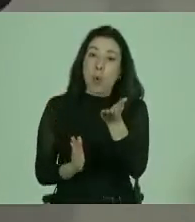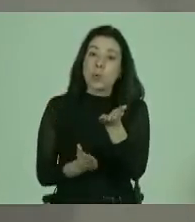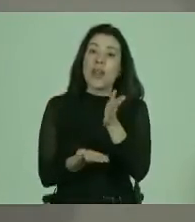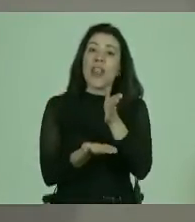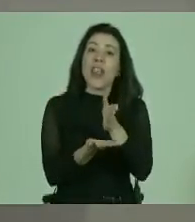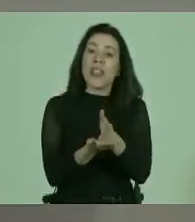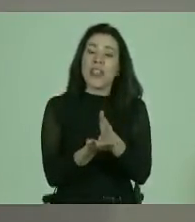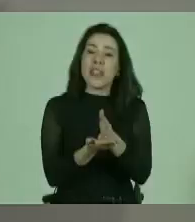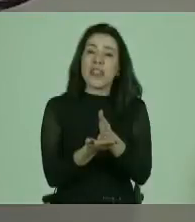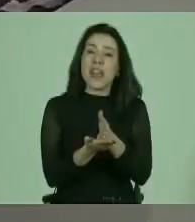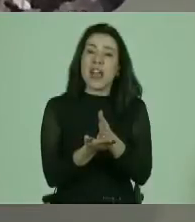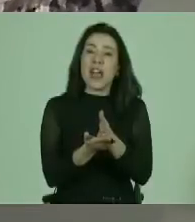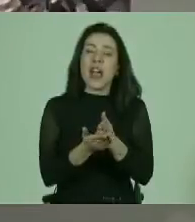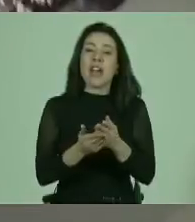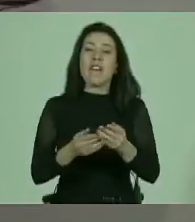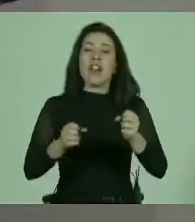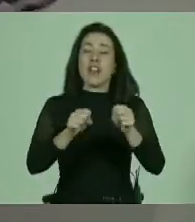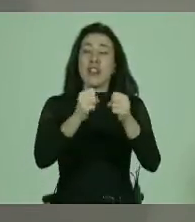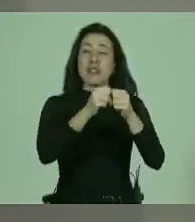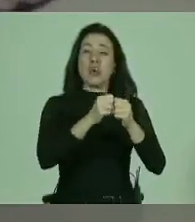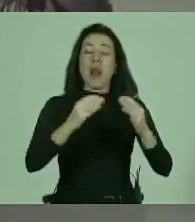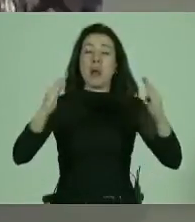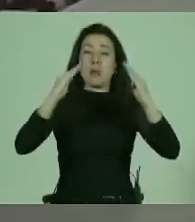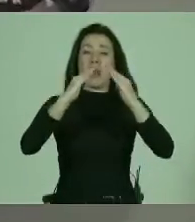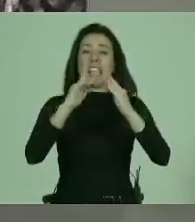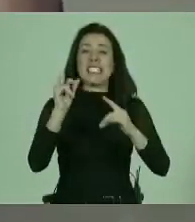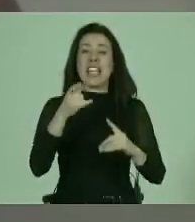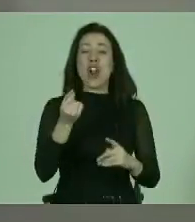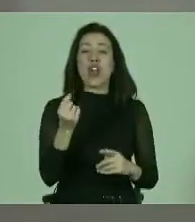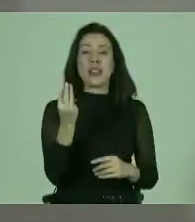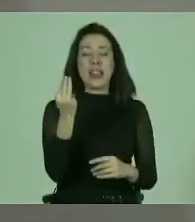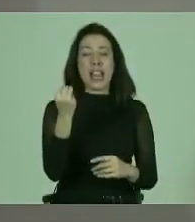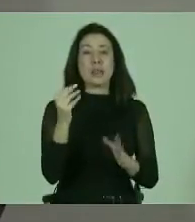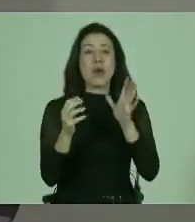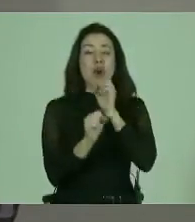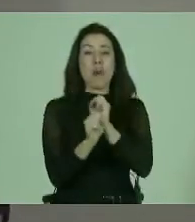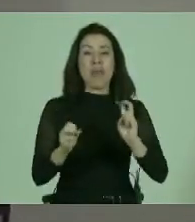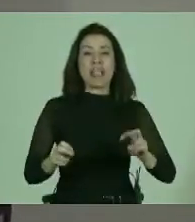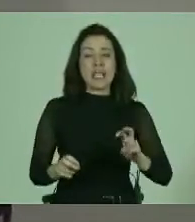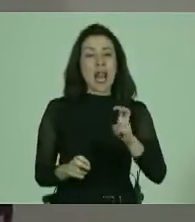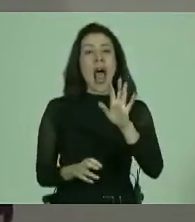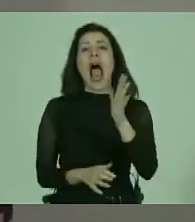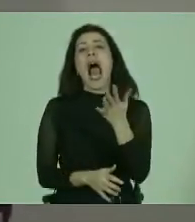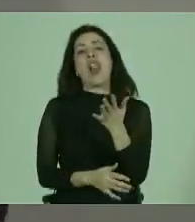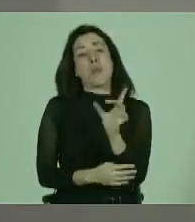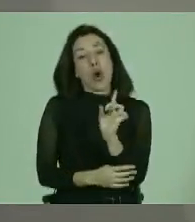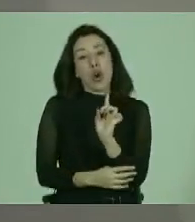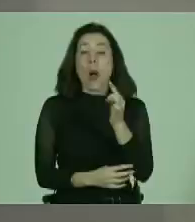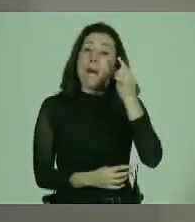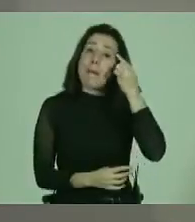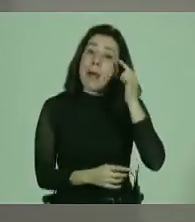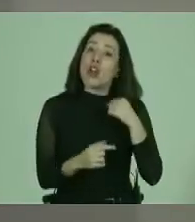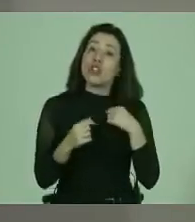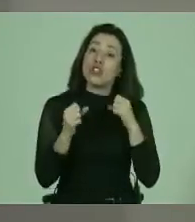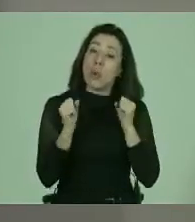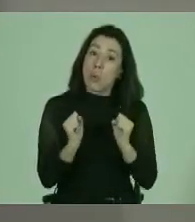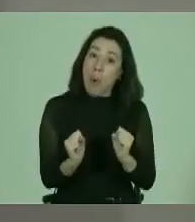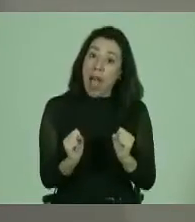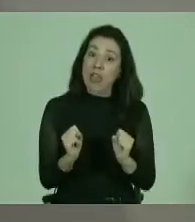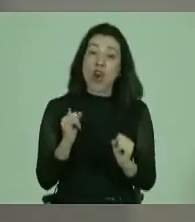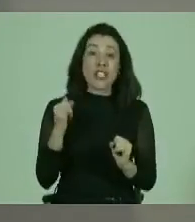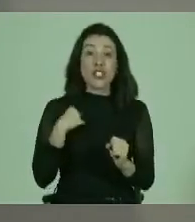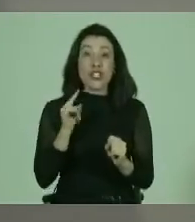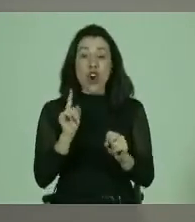derruir el palacio del siglo 13 porque no puede poner una escalera bueno tal vez no pero si puedo y no lo hago